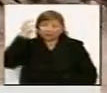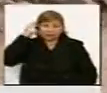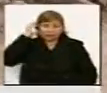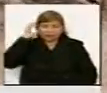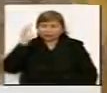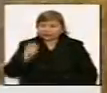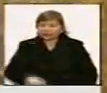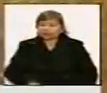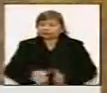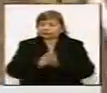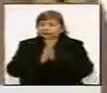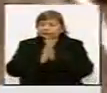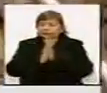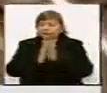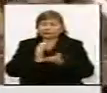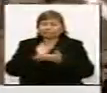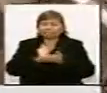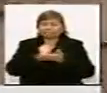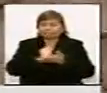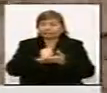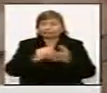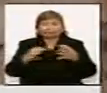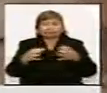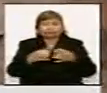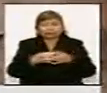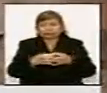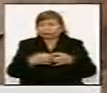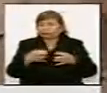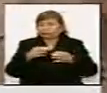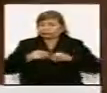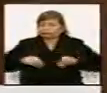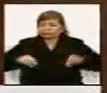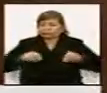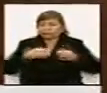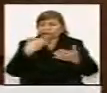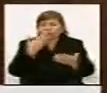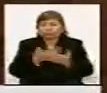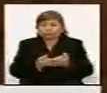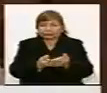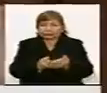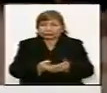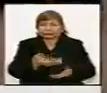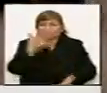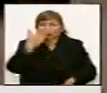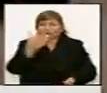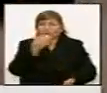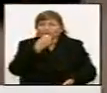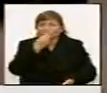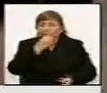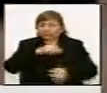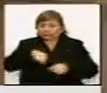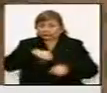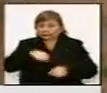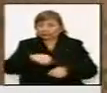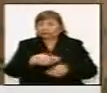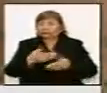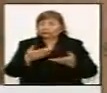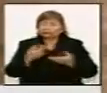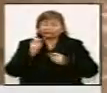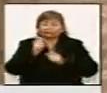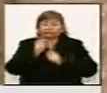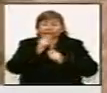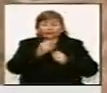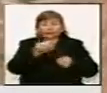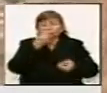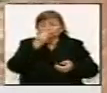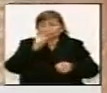Miraflores impidieron que la ayuda social del Comité de Damas del Parlamento llegara hasta los tres comedores populares que recibieron la donación de víveres